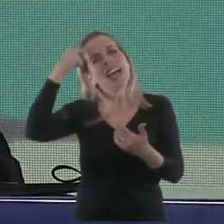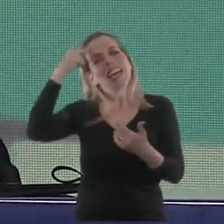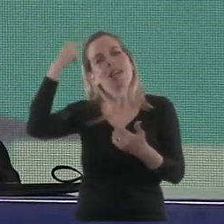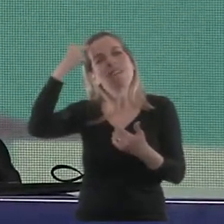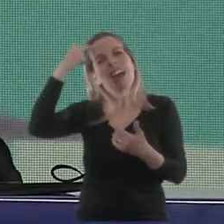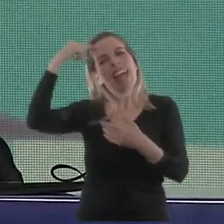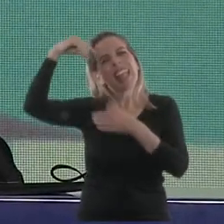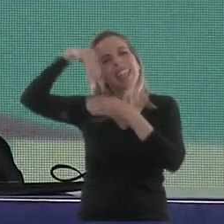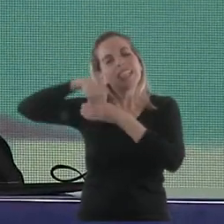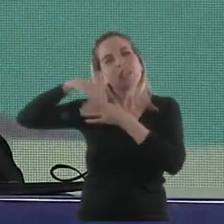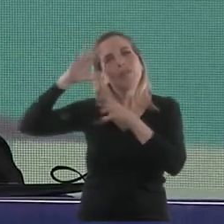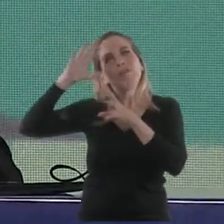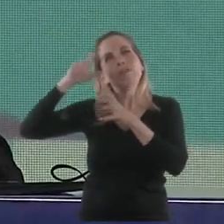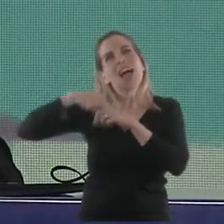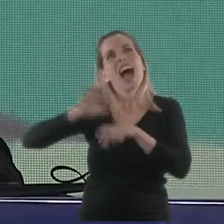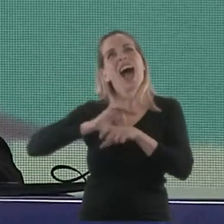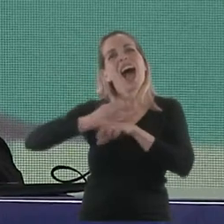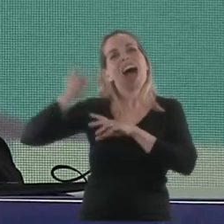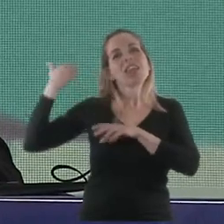cabeza.